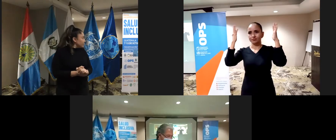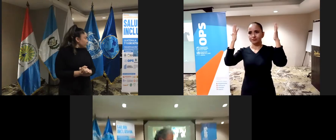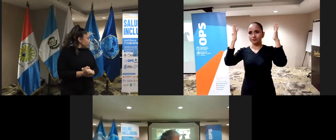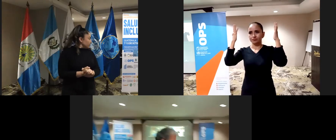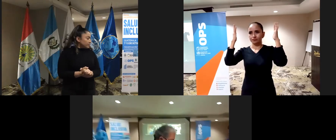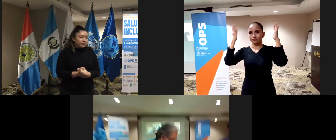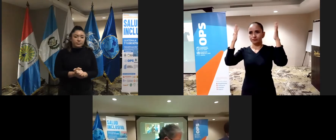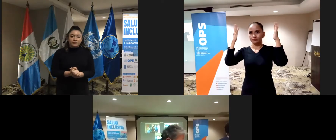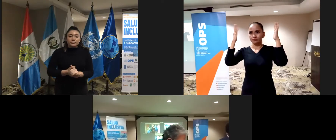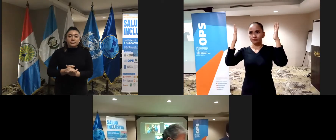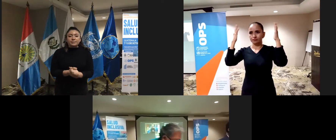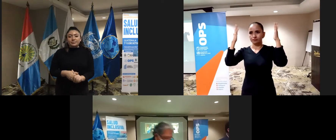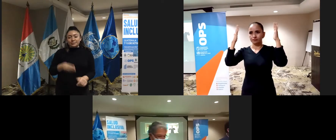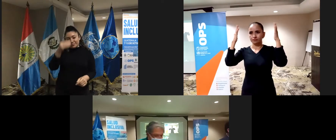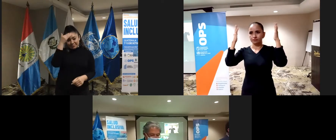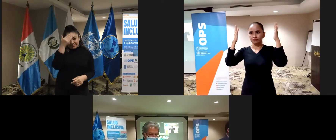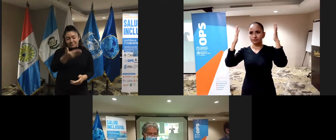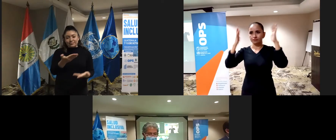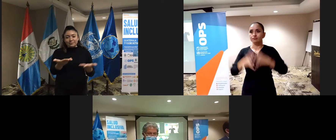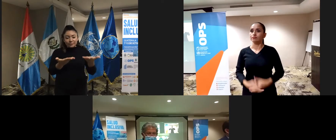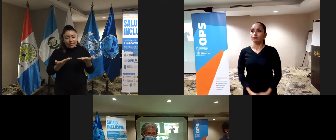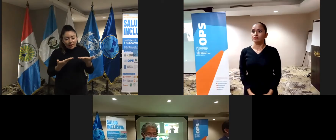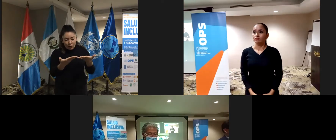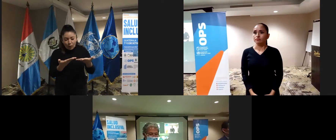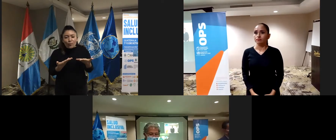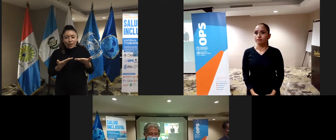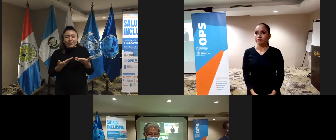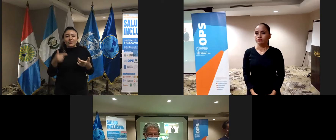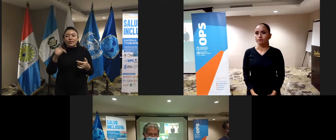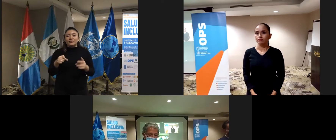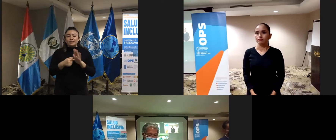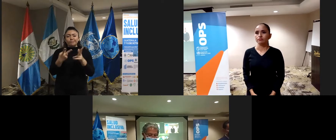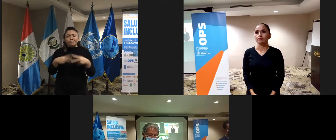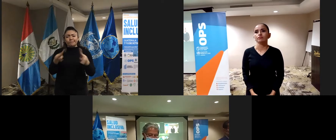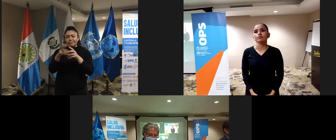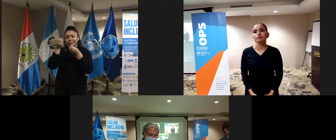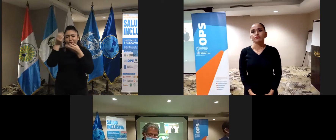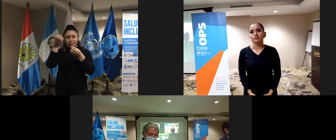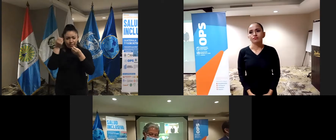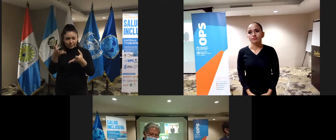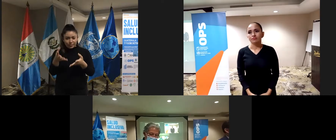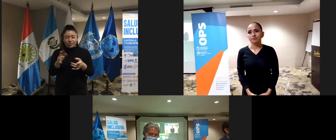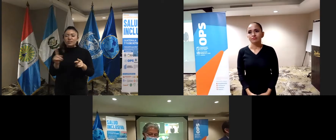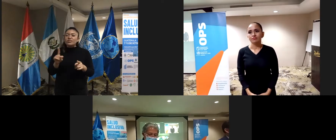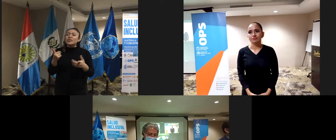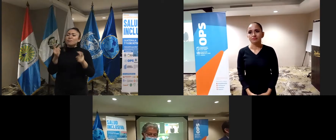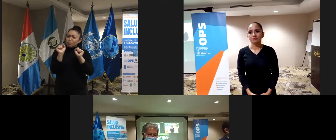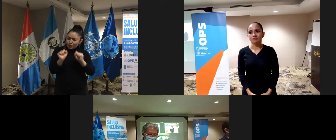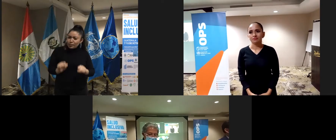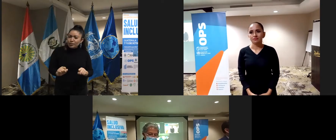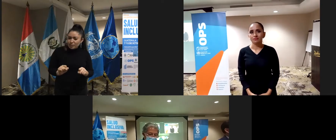Gracias, doctora, muy amable por habernos compartido esta valiosa información en donde